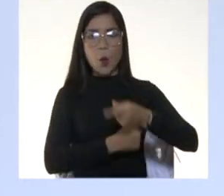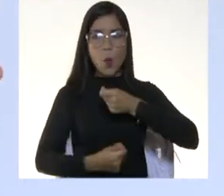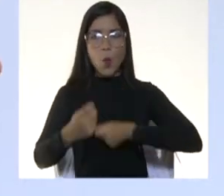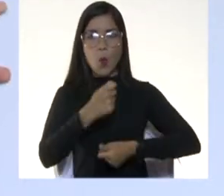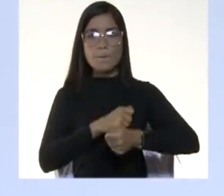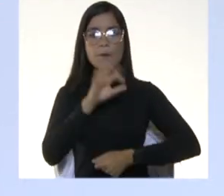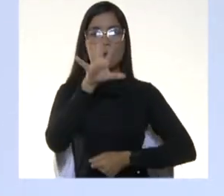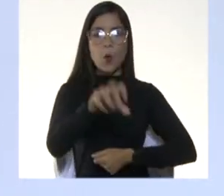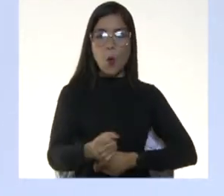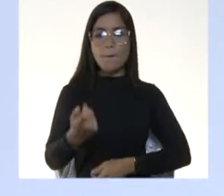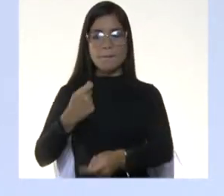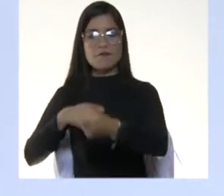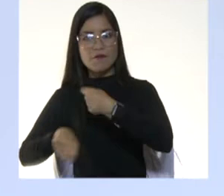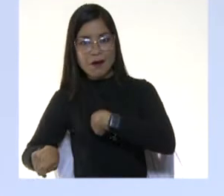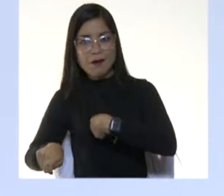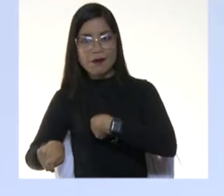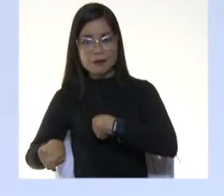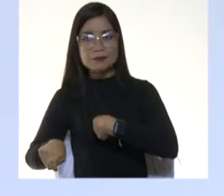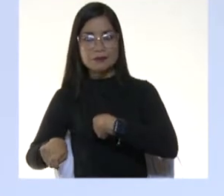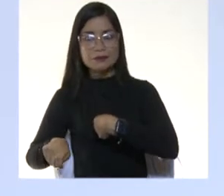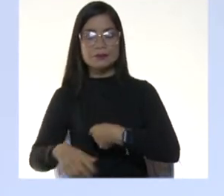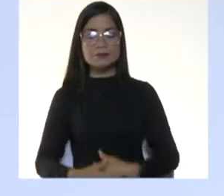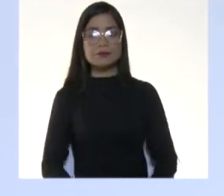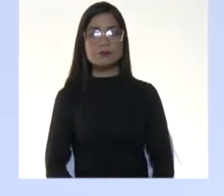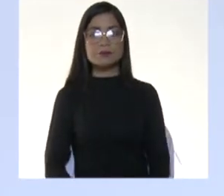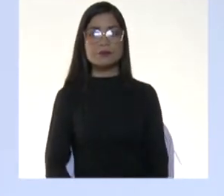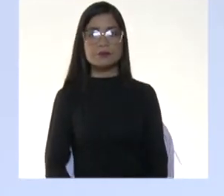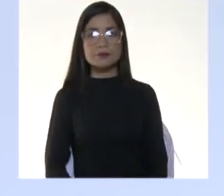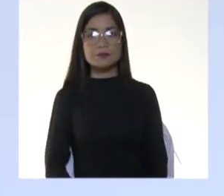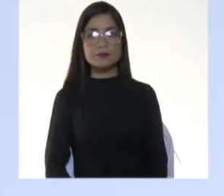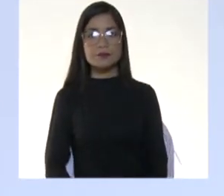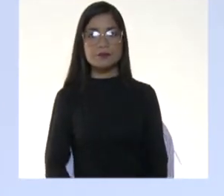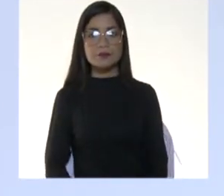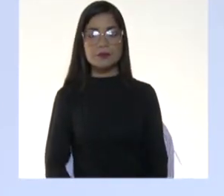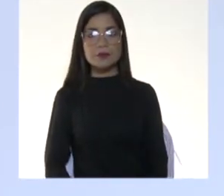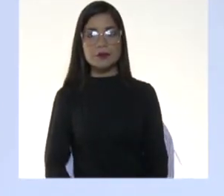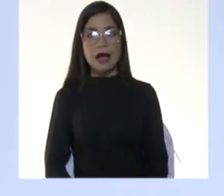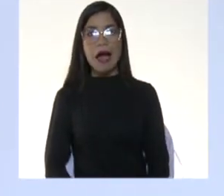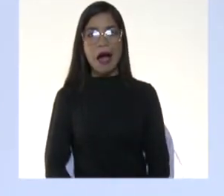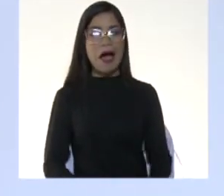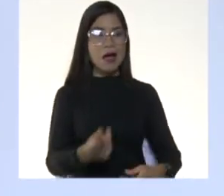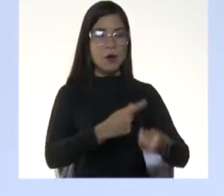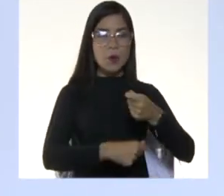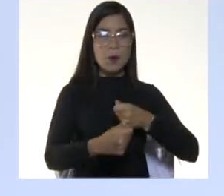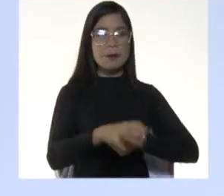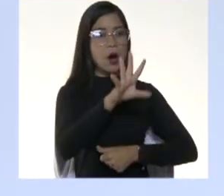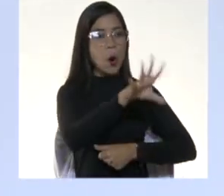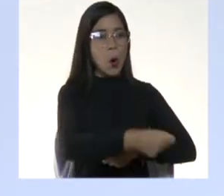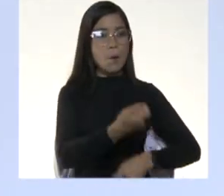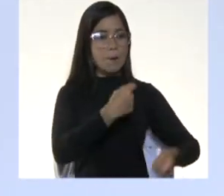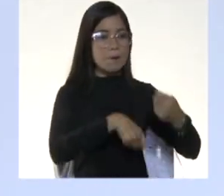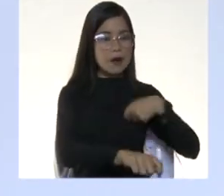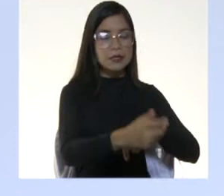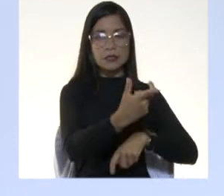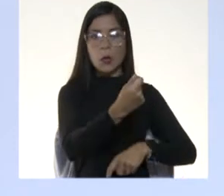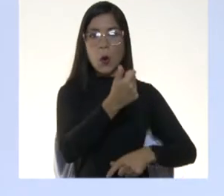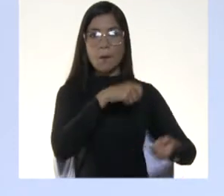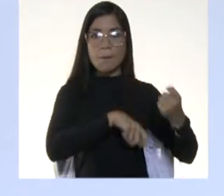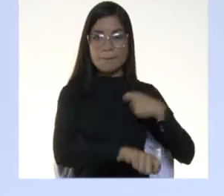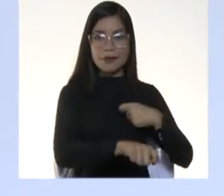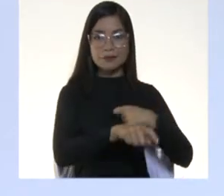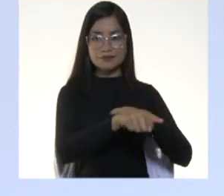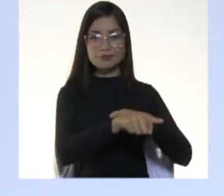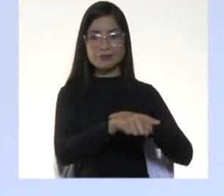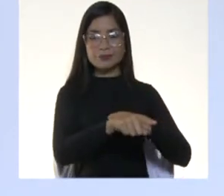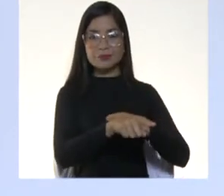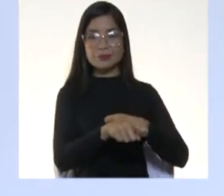que tiende a estar más en el elemento capitalista que en el elemento de concepción social y humanitaria. Exactamente. Eso es algo que a